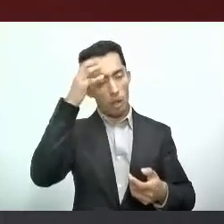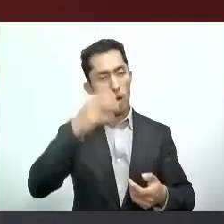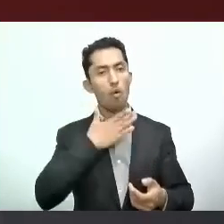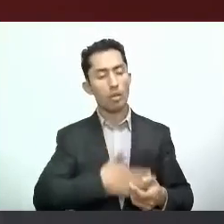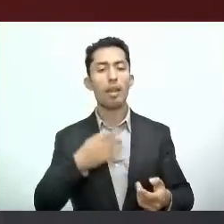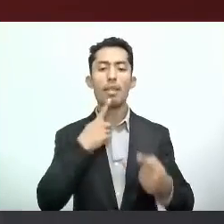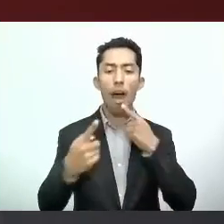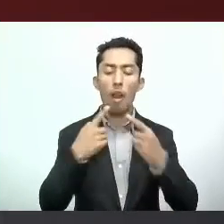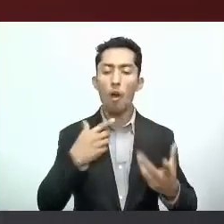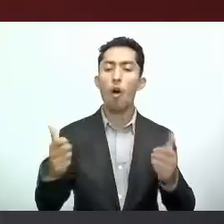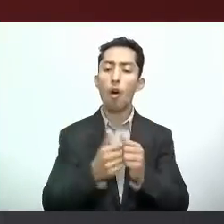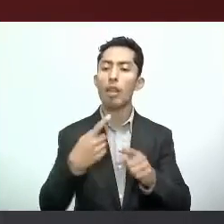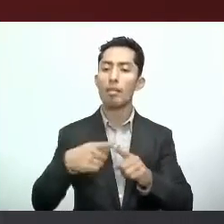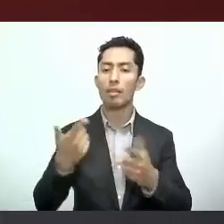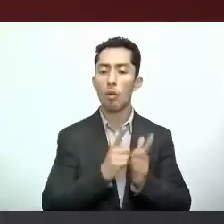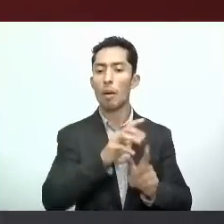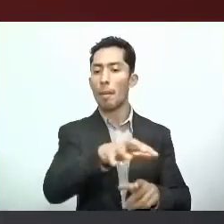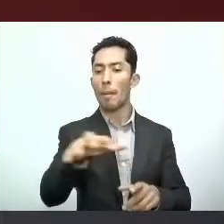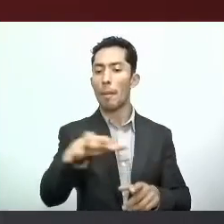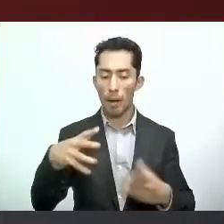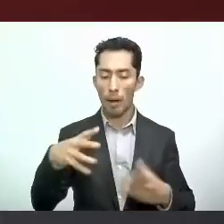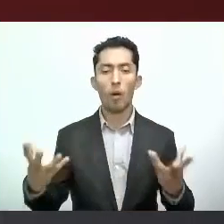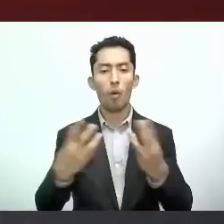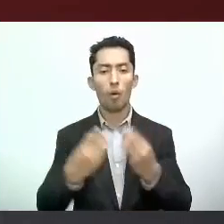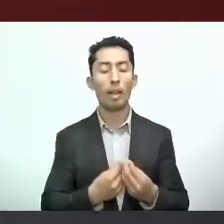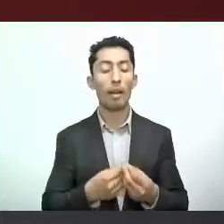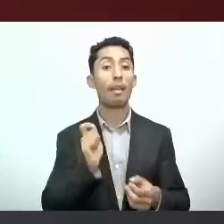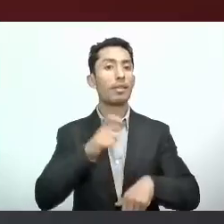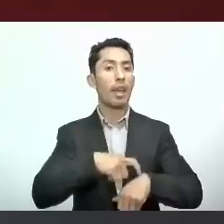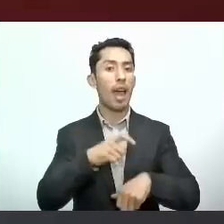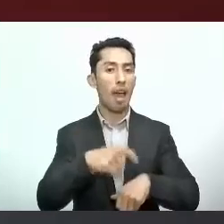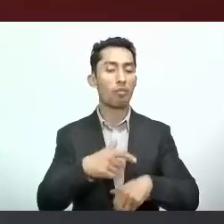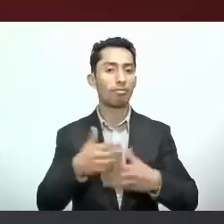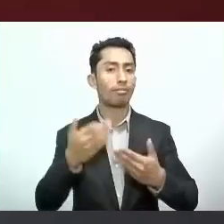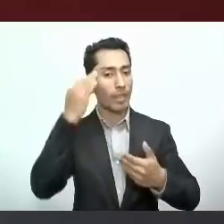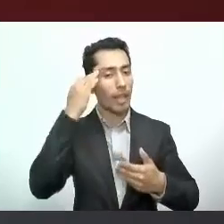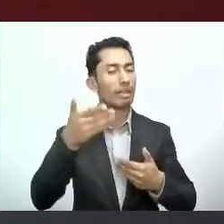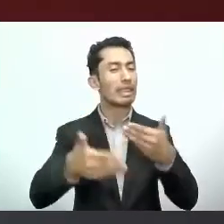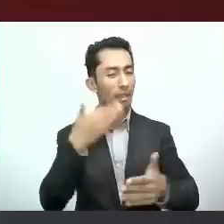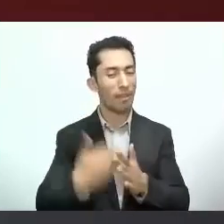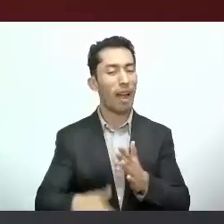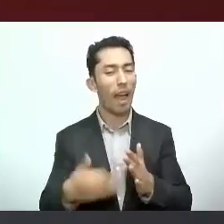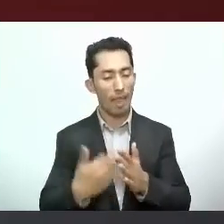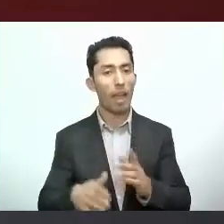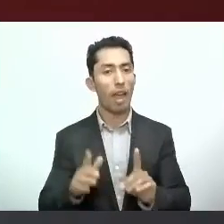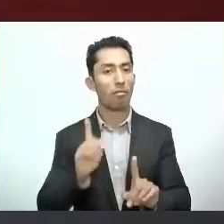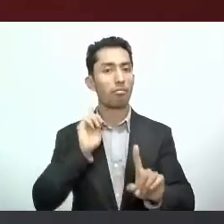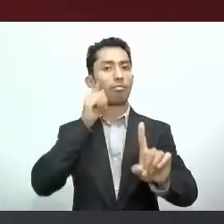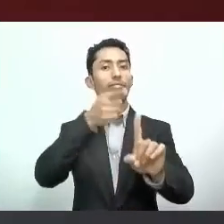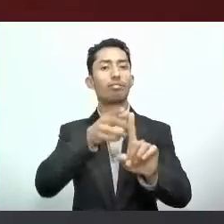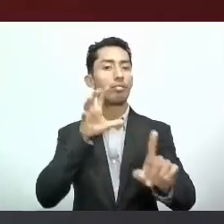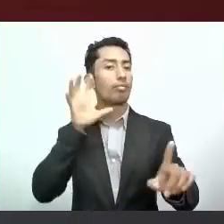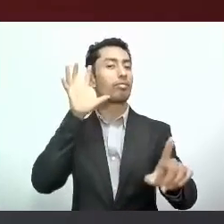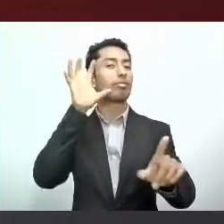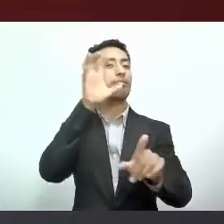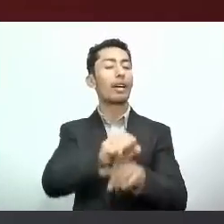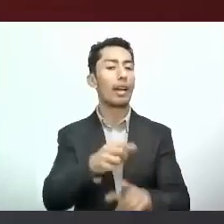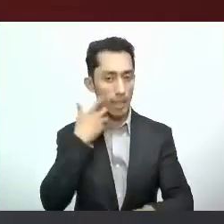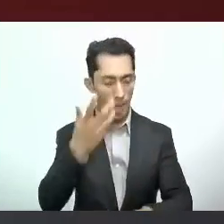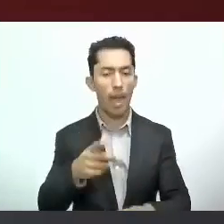diferentes grupos. Esto nos va a llevar muchísimo tiempo, es el horizonte digamos que X se ha trazado y